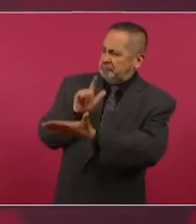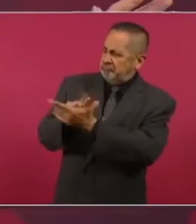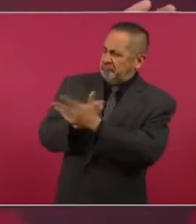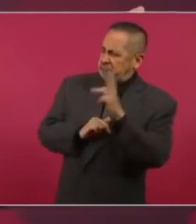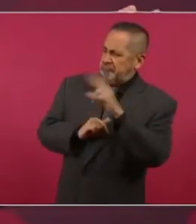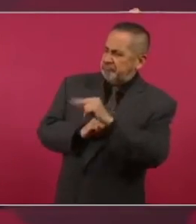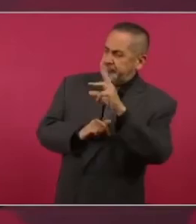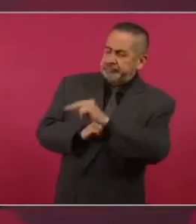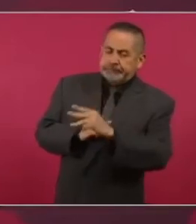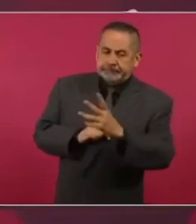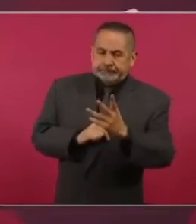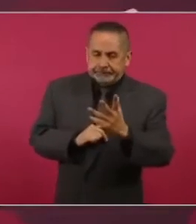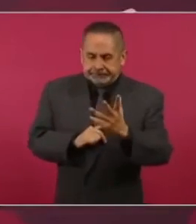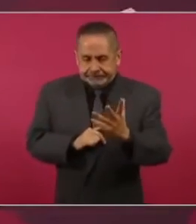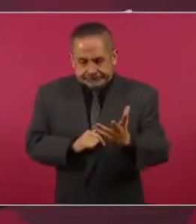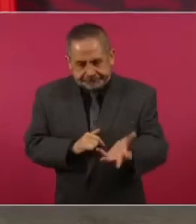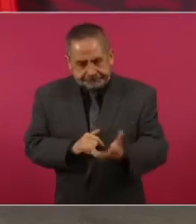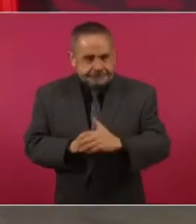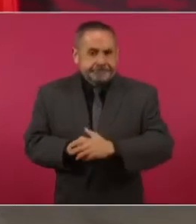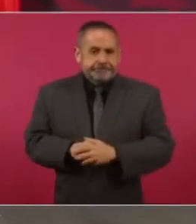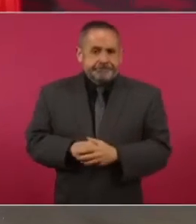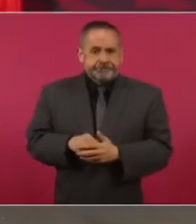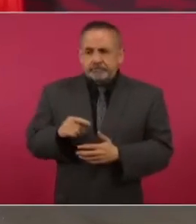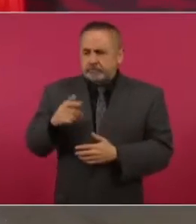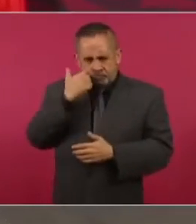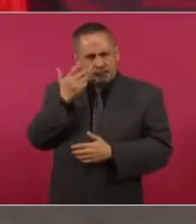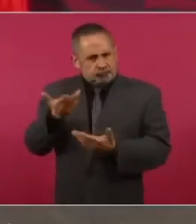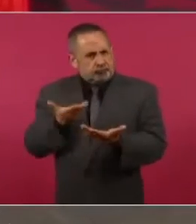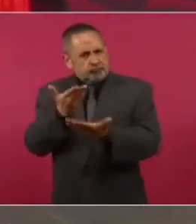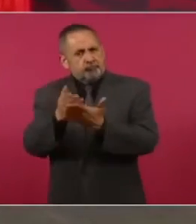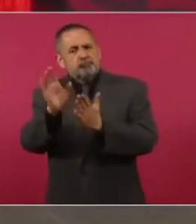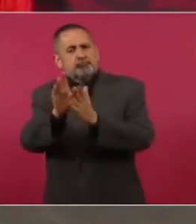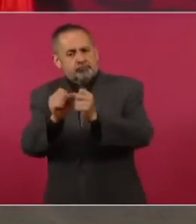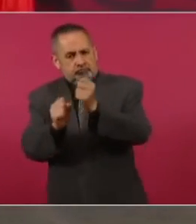a la reforma, a la Constitución,